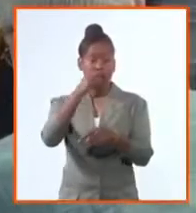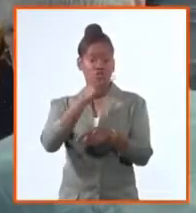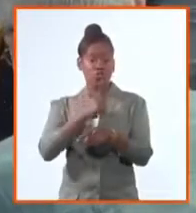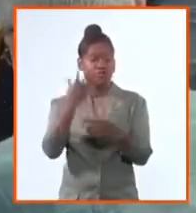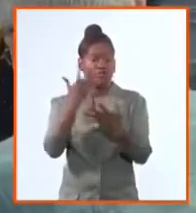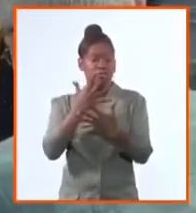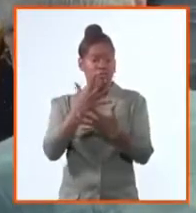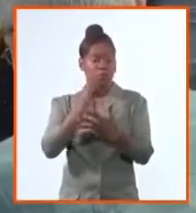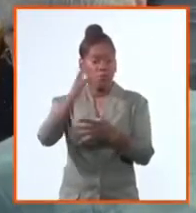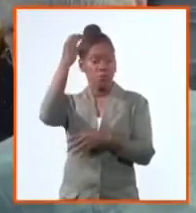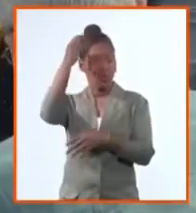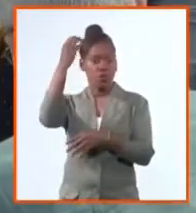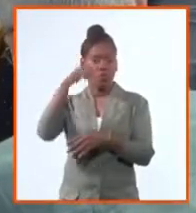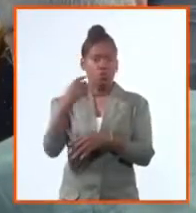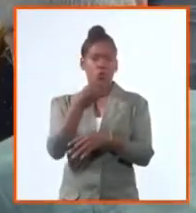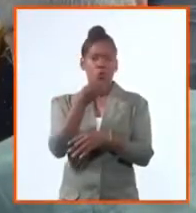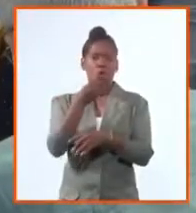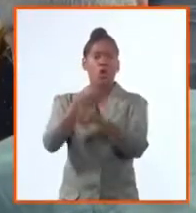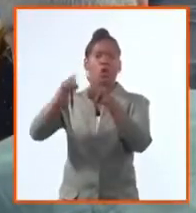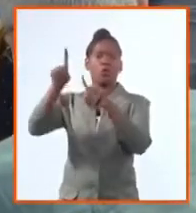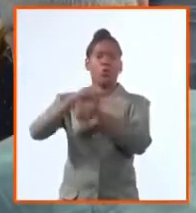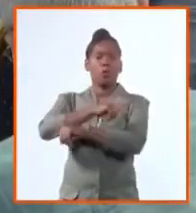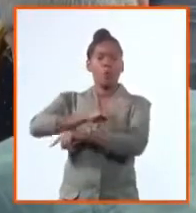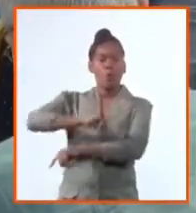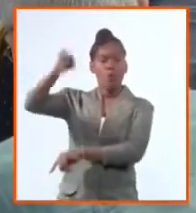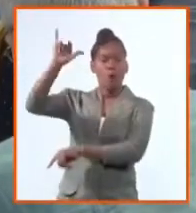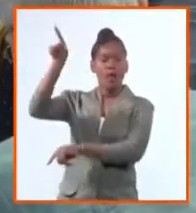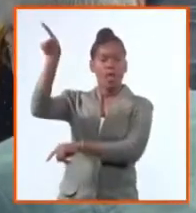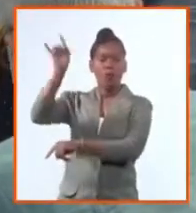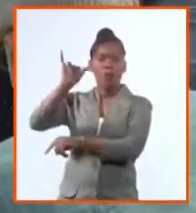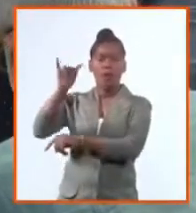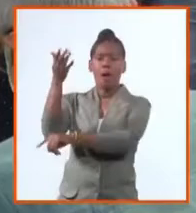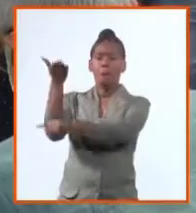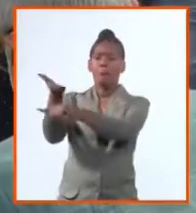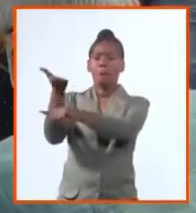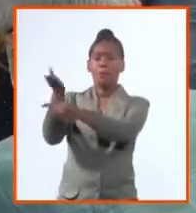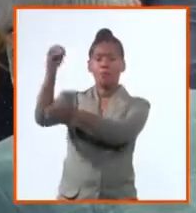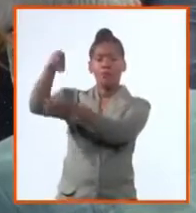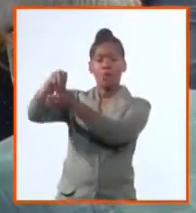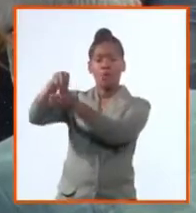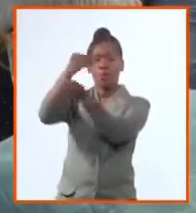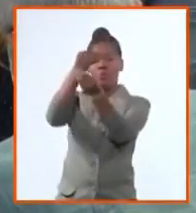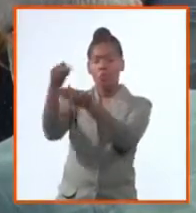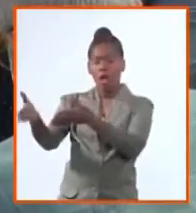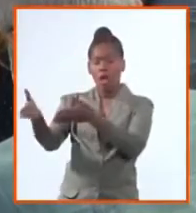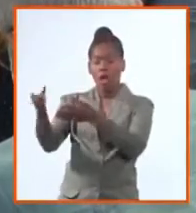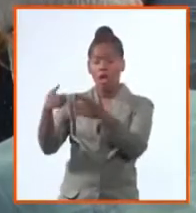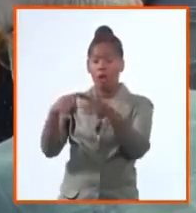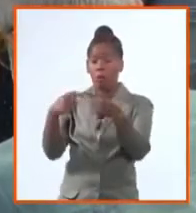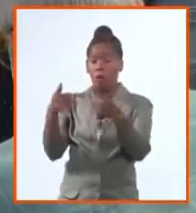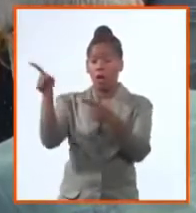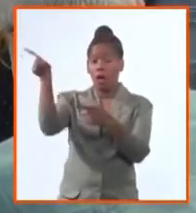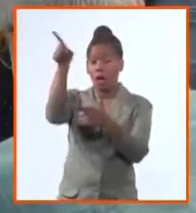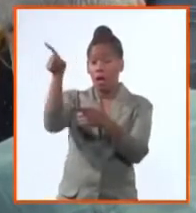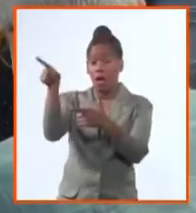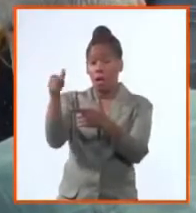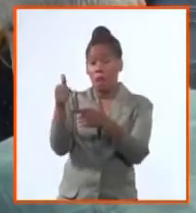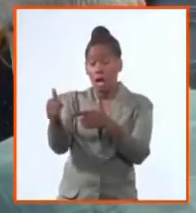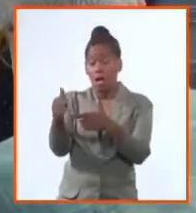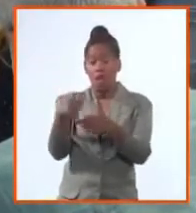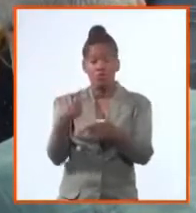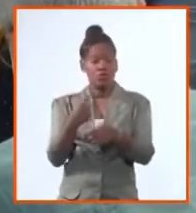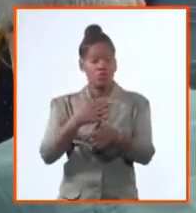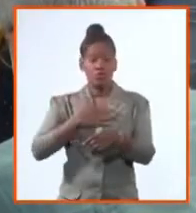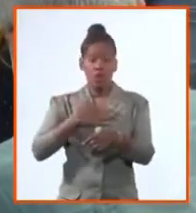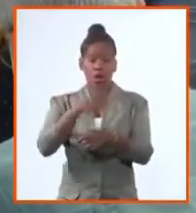al presupuesto. Nosotros no tenemos esa opción. Es decir, nosotros tenemos que sentirnos, precisamente por eso, porque somos una comunidad científica que